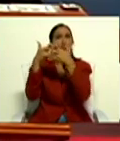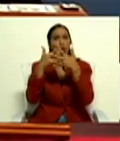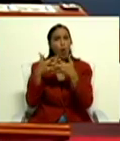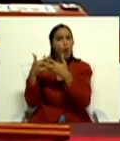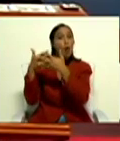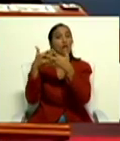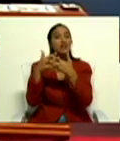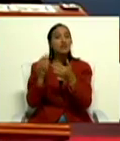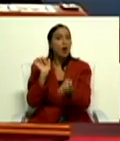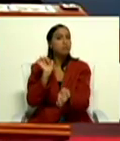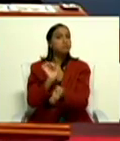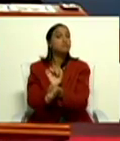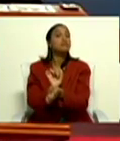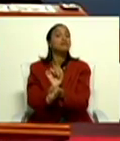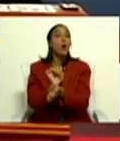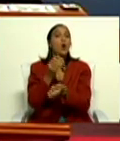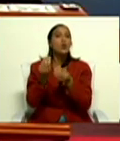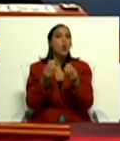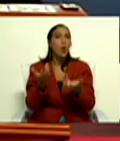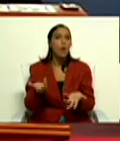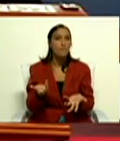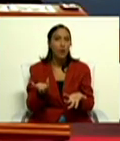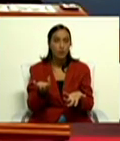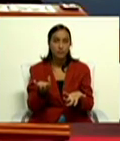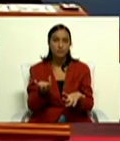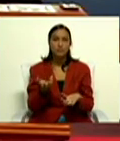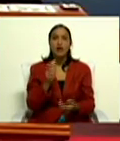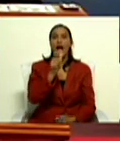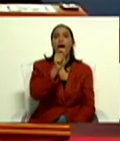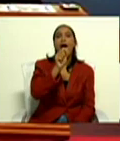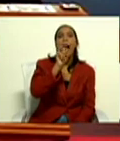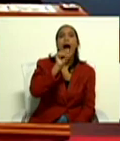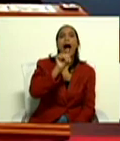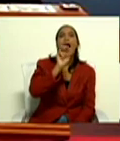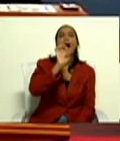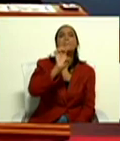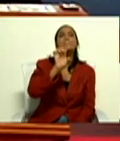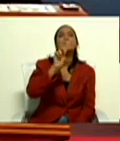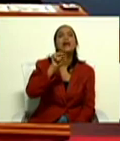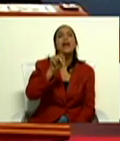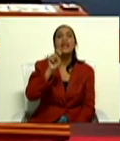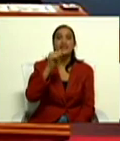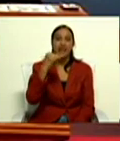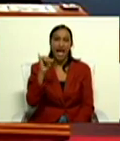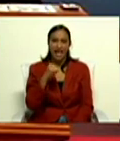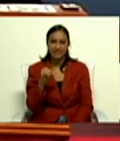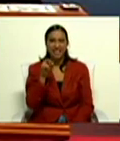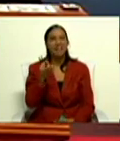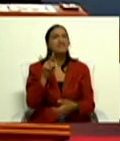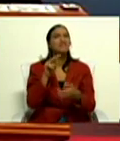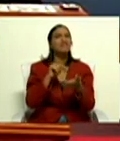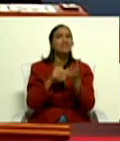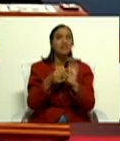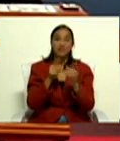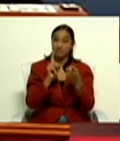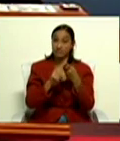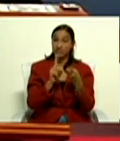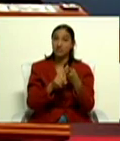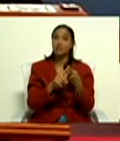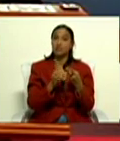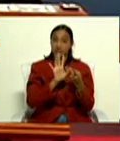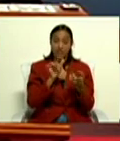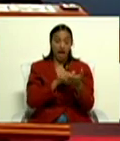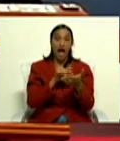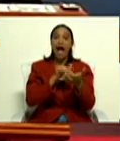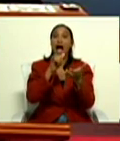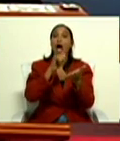de Twitter nada más, esto ya no eran amenazas de Twitter o redes, era ya un plan, hablaban de 50 hombres, de